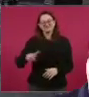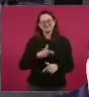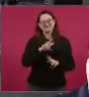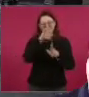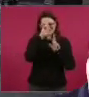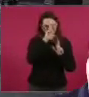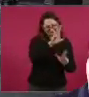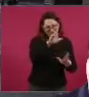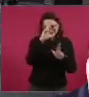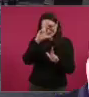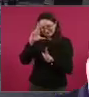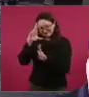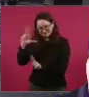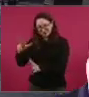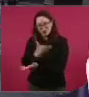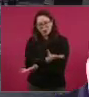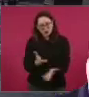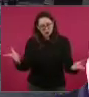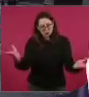Un homenaje.